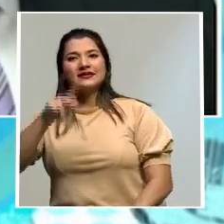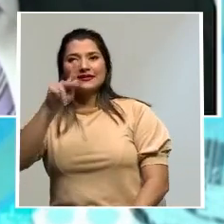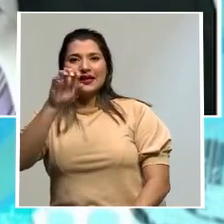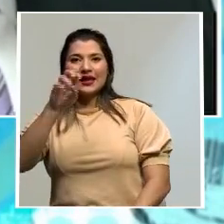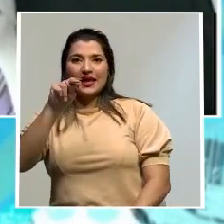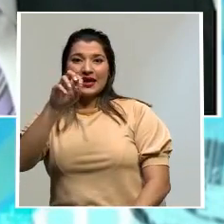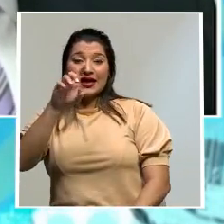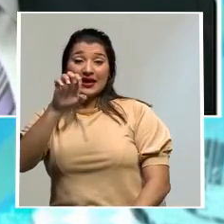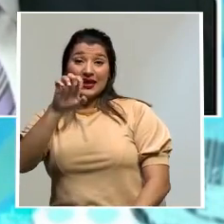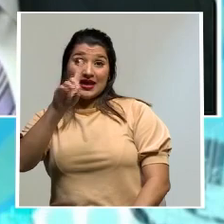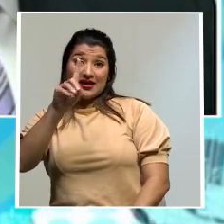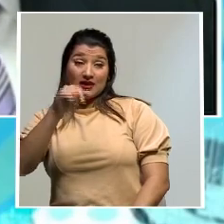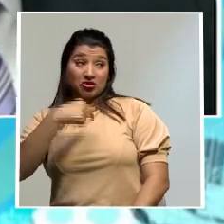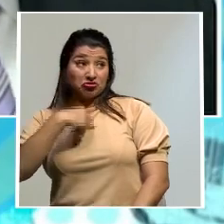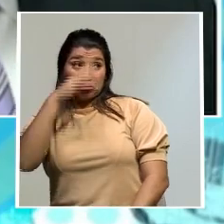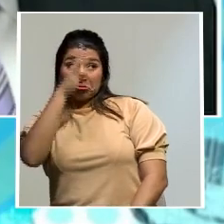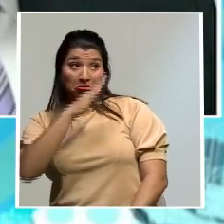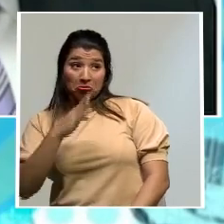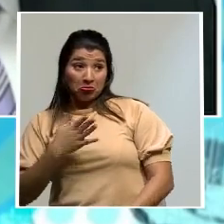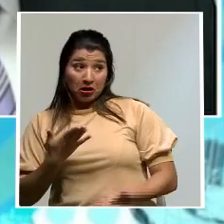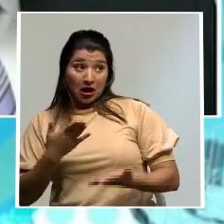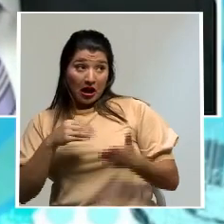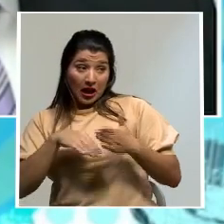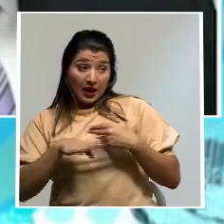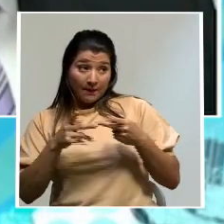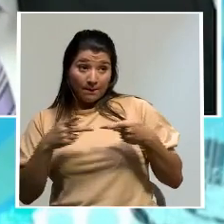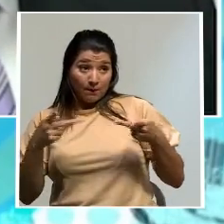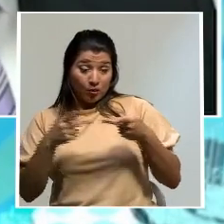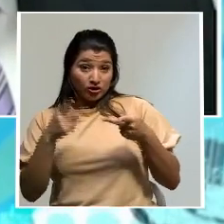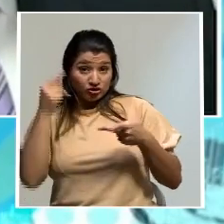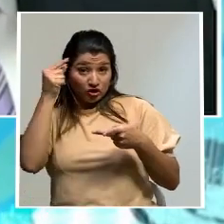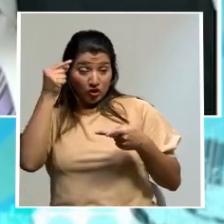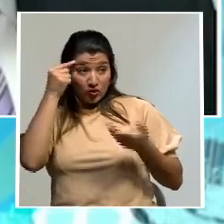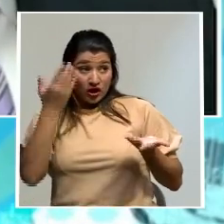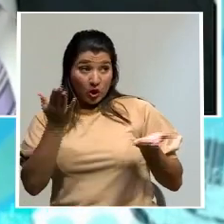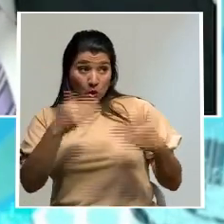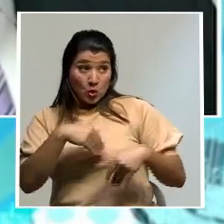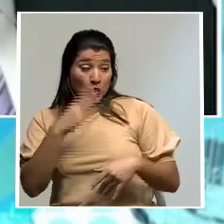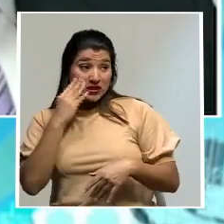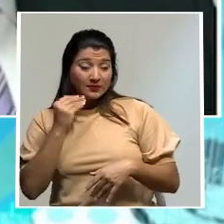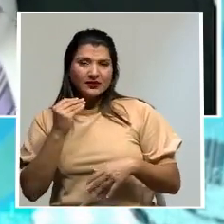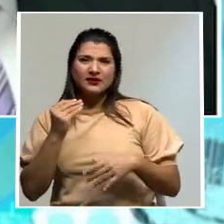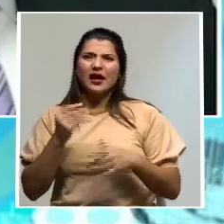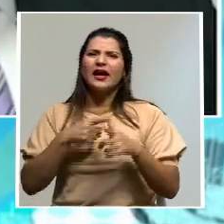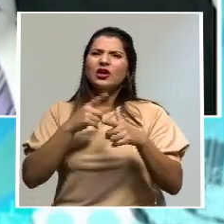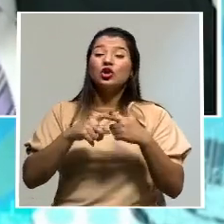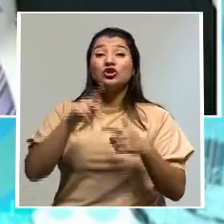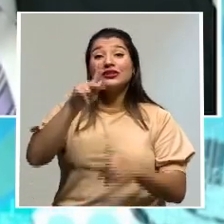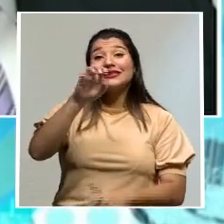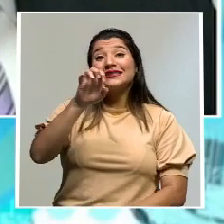en gobierno y que no tiene experiencia. John F. Kennedy se volvió y le dice, ¿usted cree que